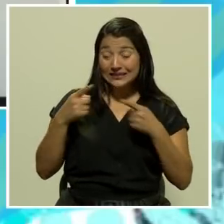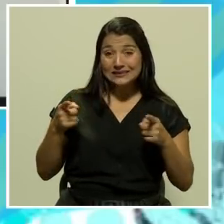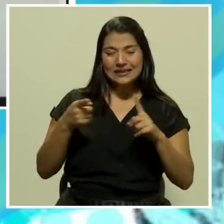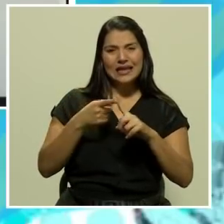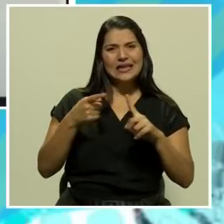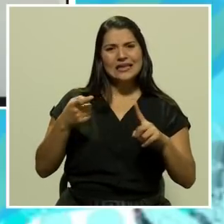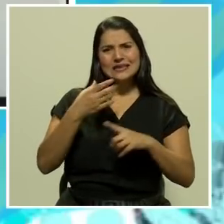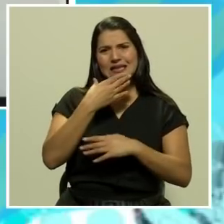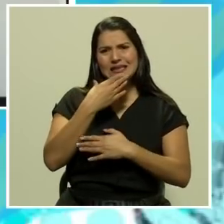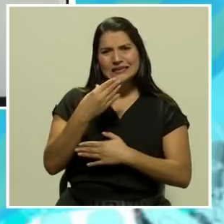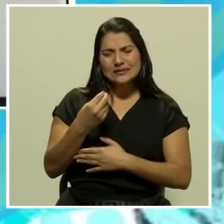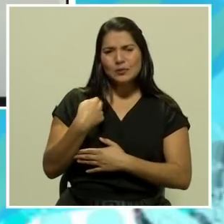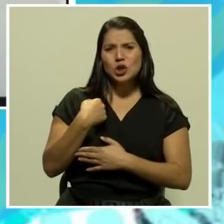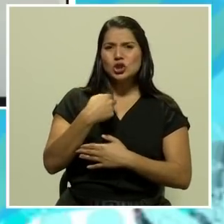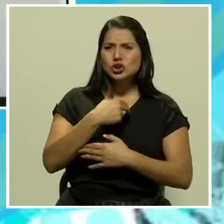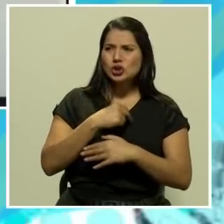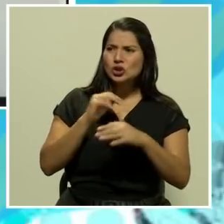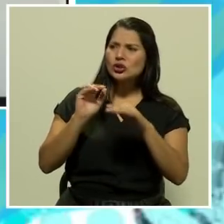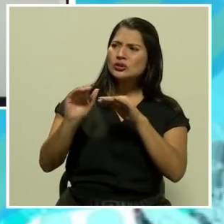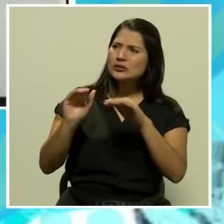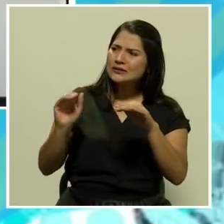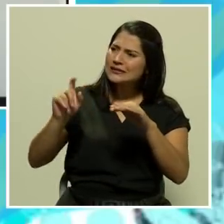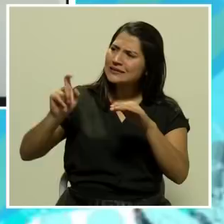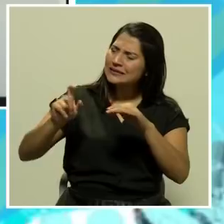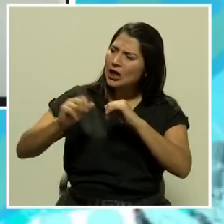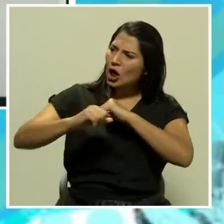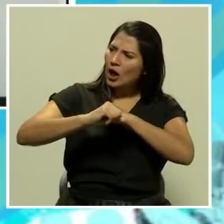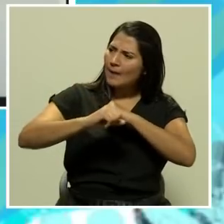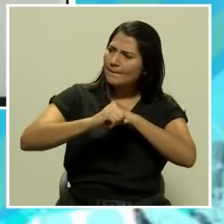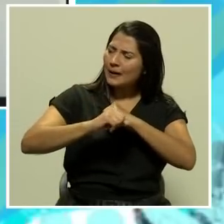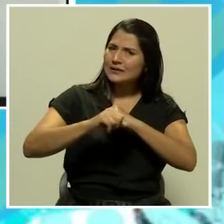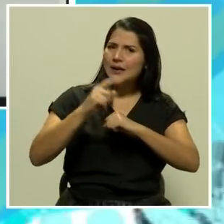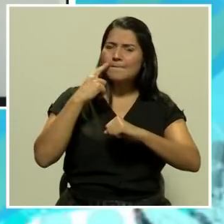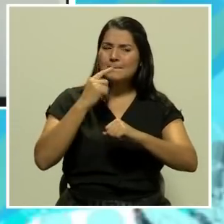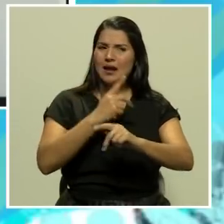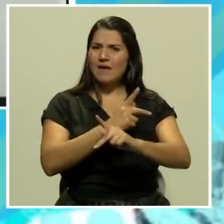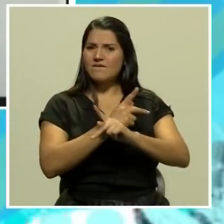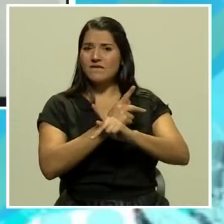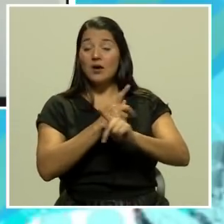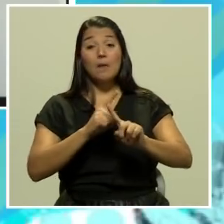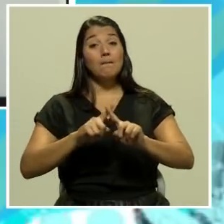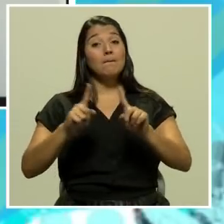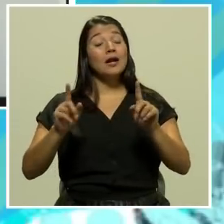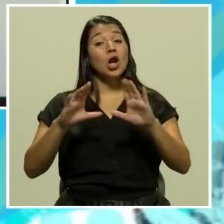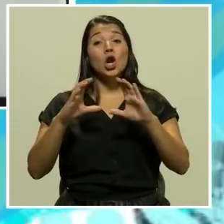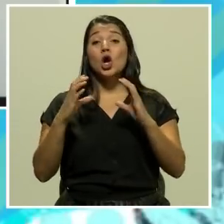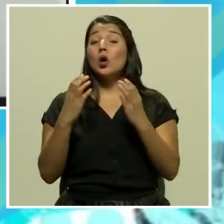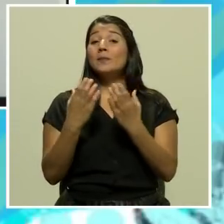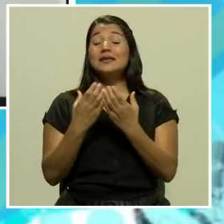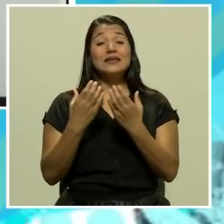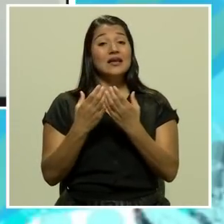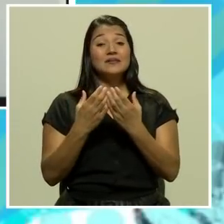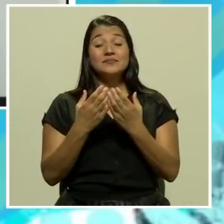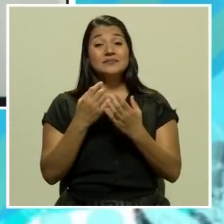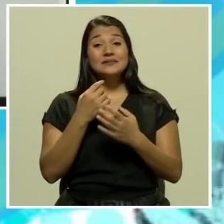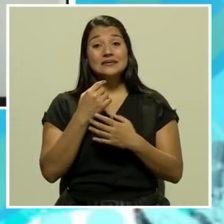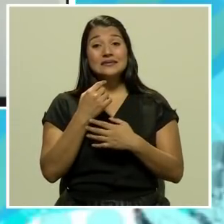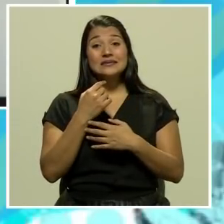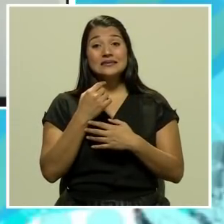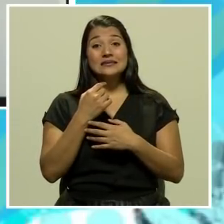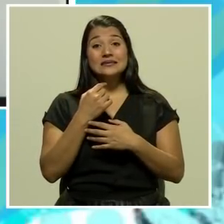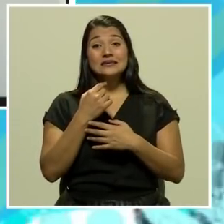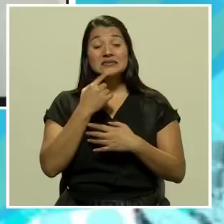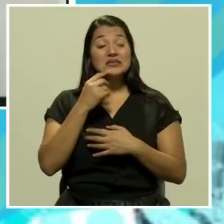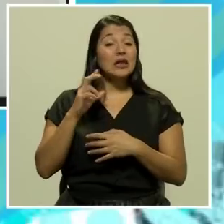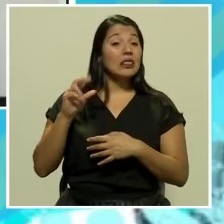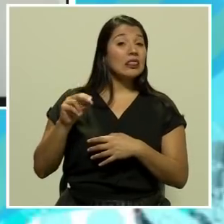la importancia de tener una campaña de prevención y el Comité Científico Multidisciplinario intensamente lo está diciendo de hace más de 3